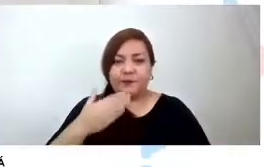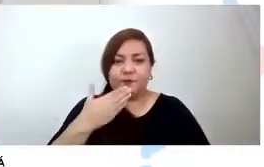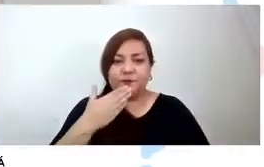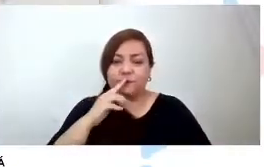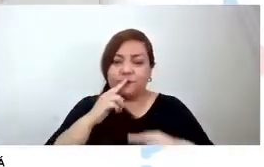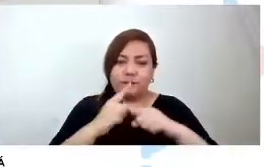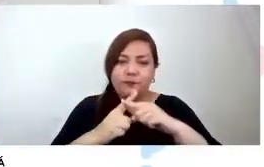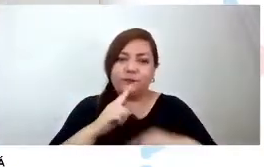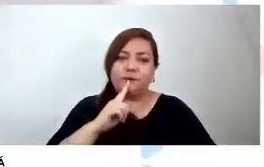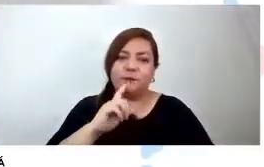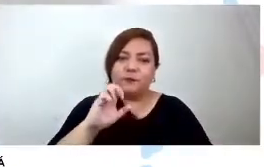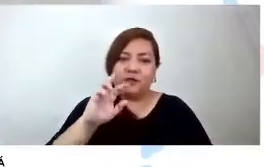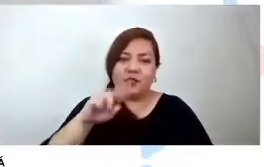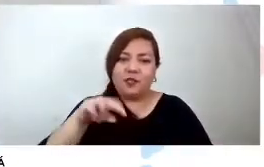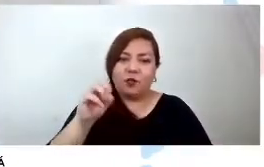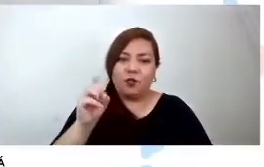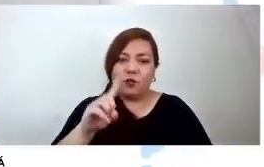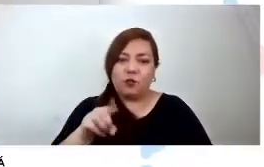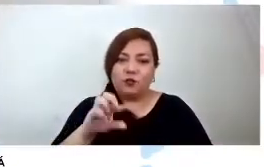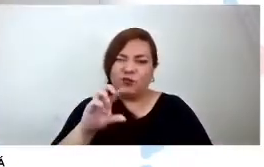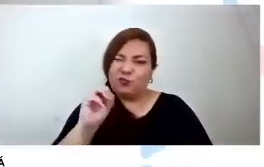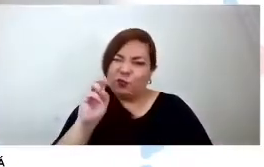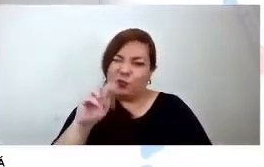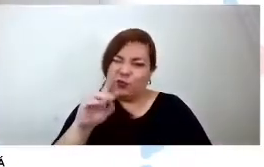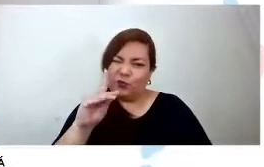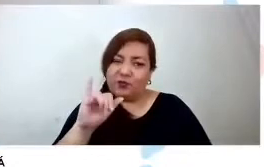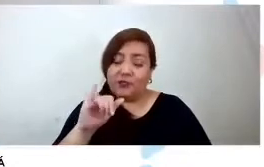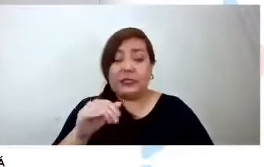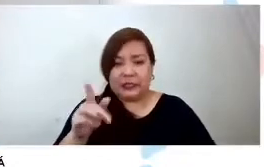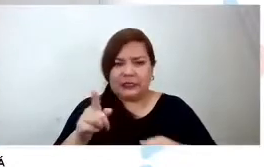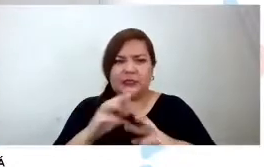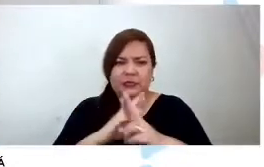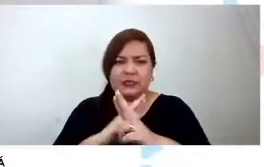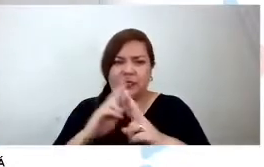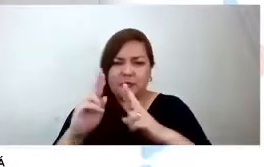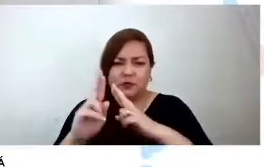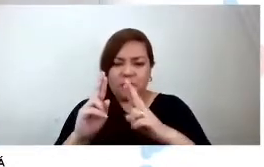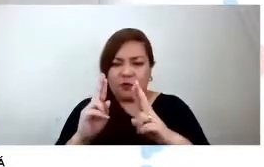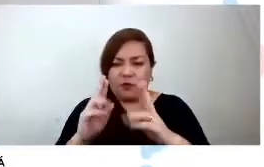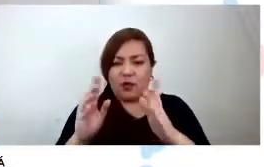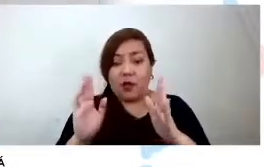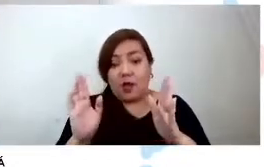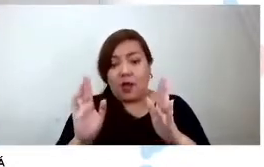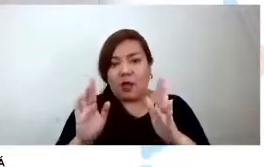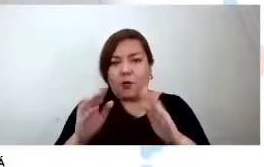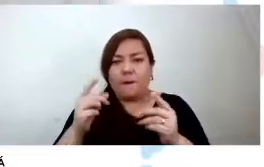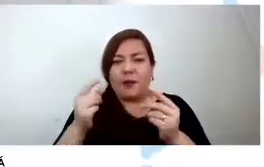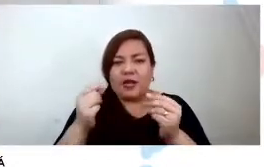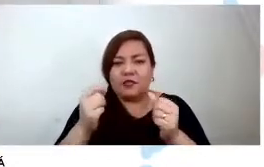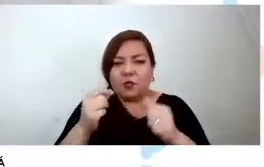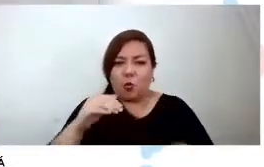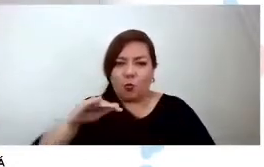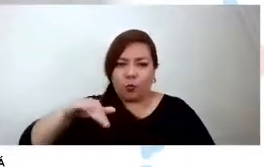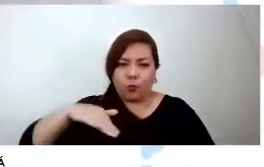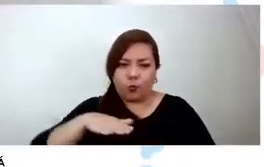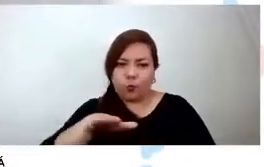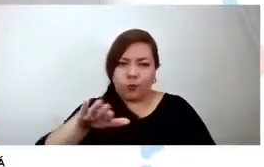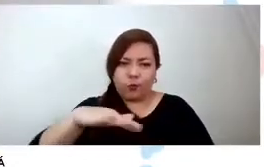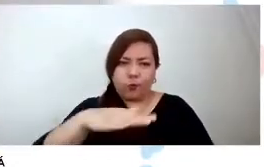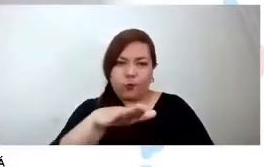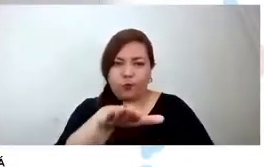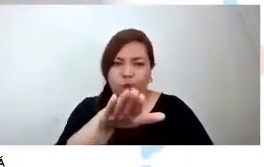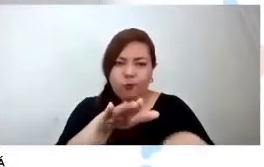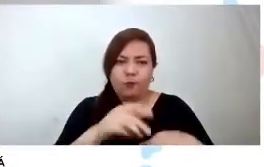Temnospondyli. Y van a estar relacionados en parte a las serpientes posteriormente.